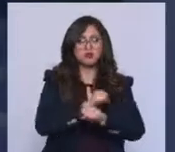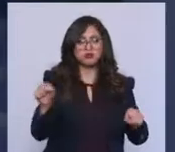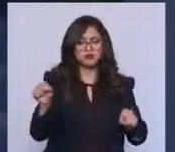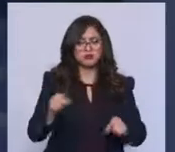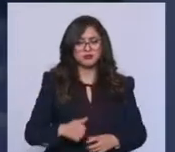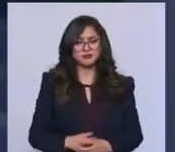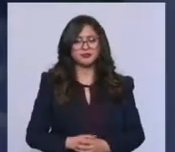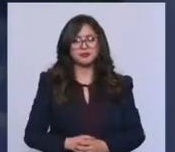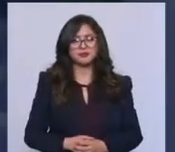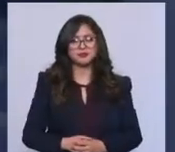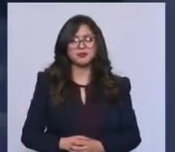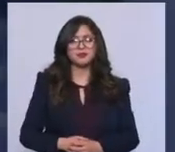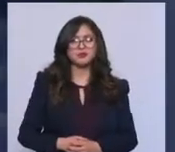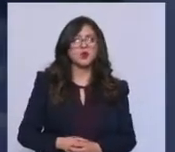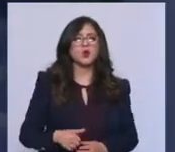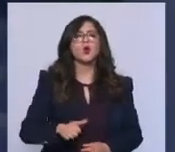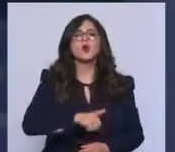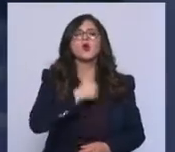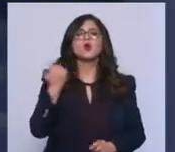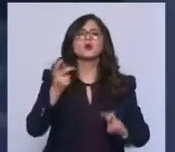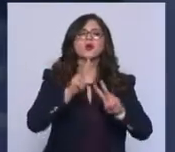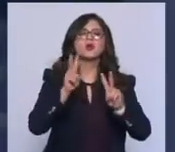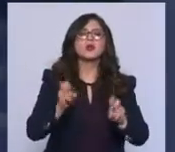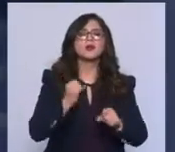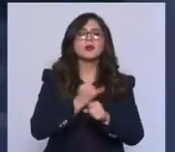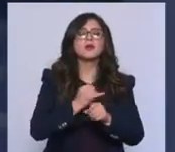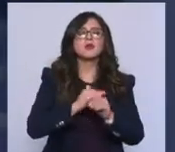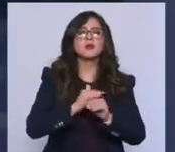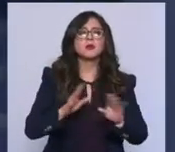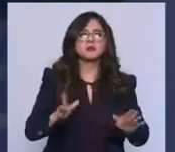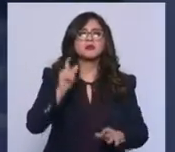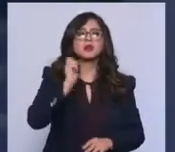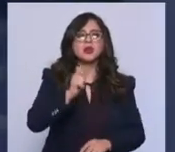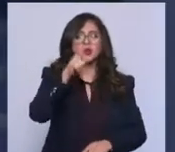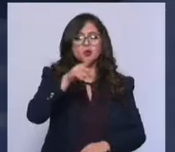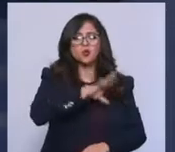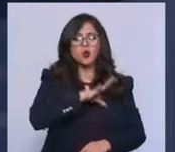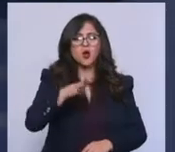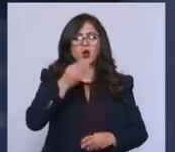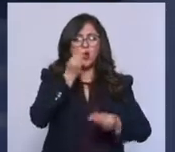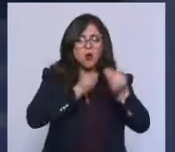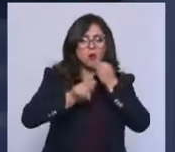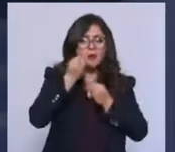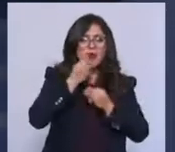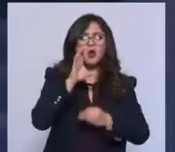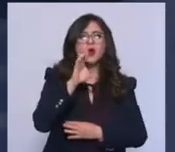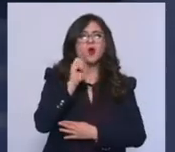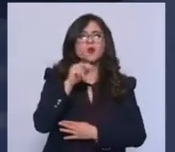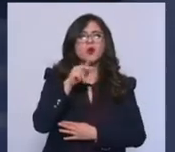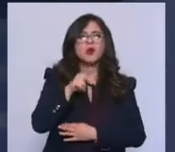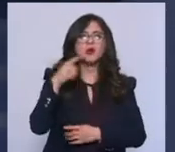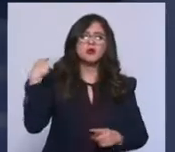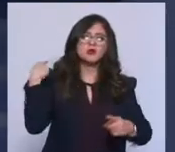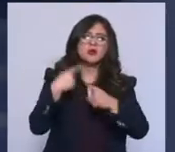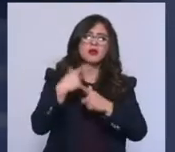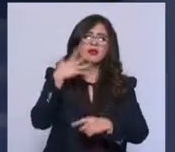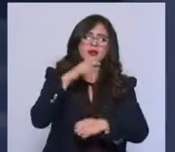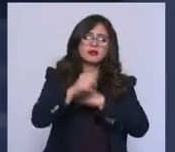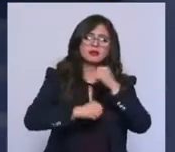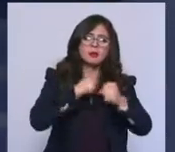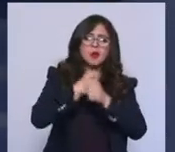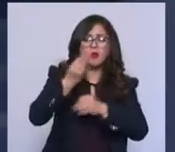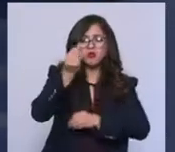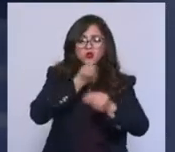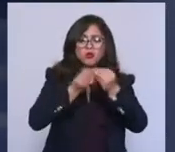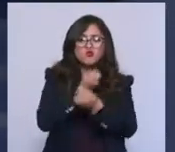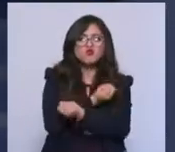Cambiamos ahora totalmente el rumbo de la información porque lo vamos a llevar a conocer un comedor comunitario que por una década ha brindado miles, pero miles de platillos a bajo